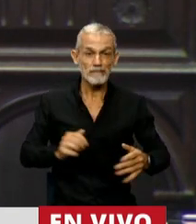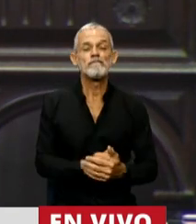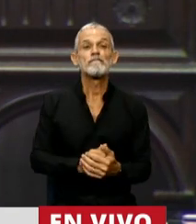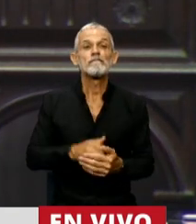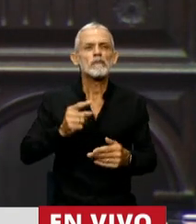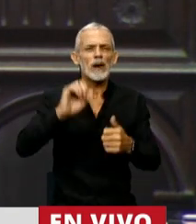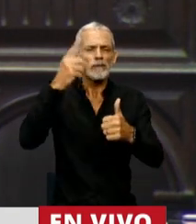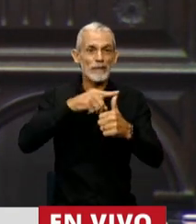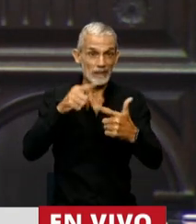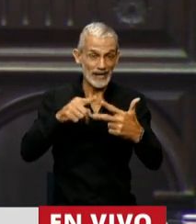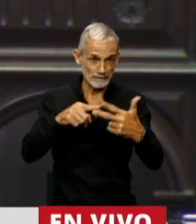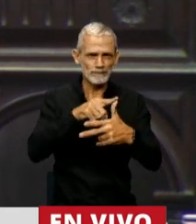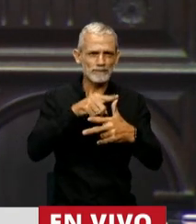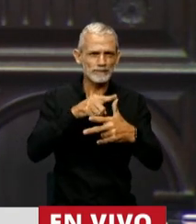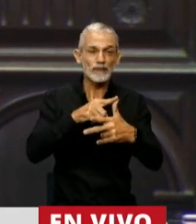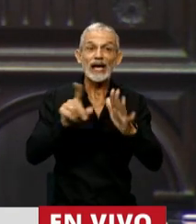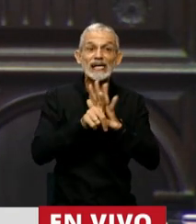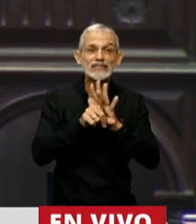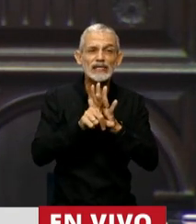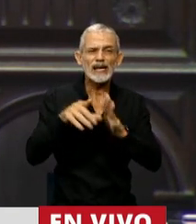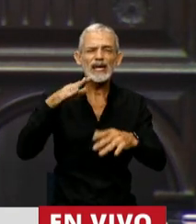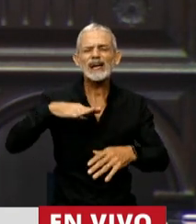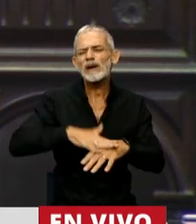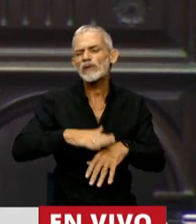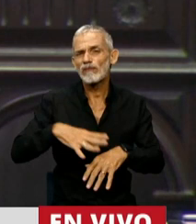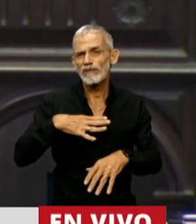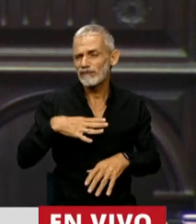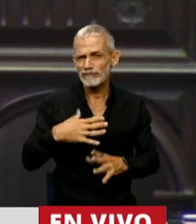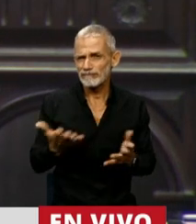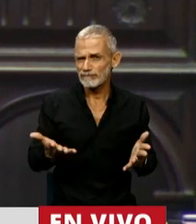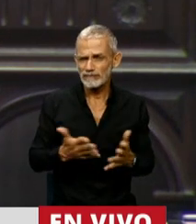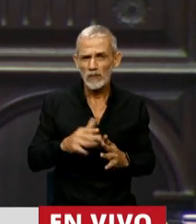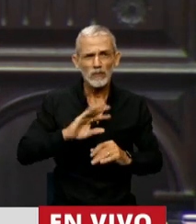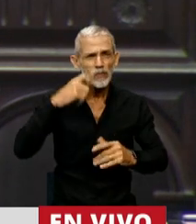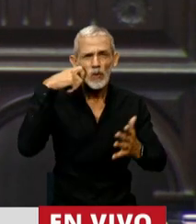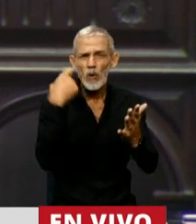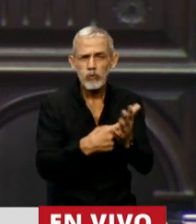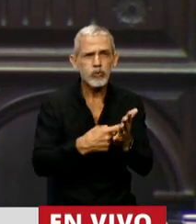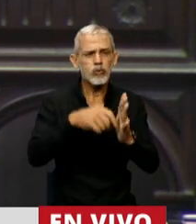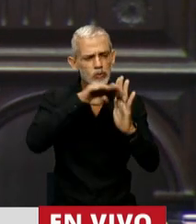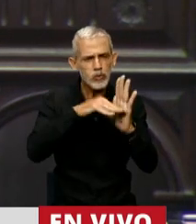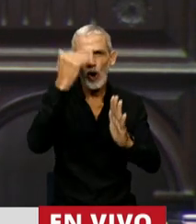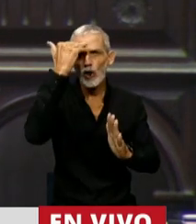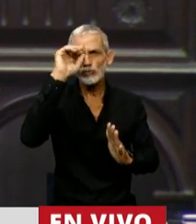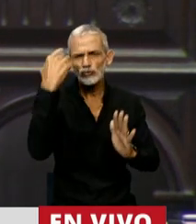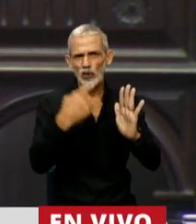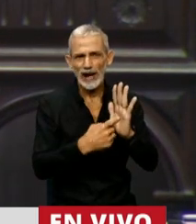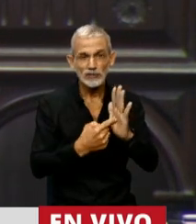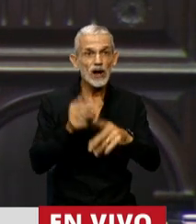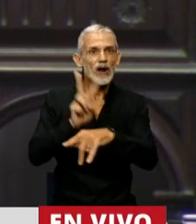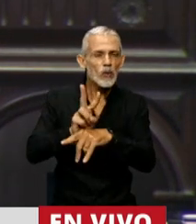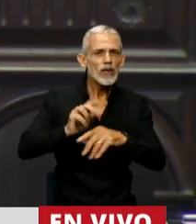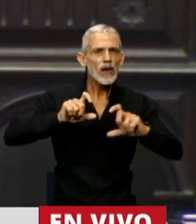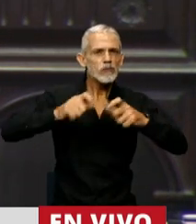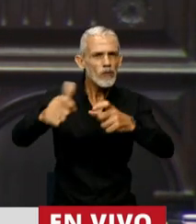primera de ellas es que esta ley es absolutamente irresponsable por parte del gobierno. Vulnera principios constitucionales que amparan la